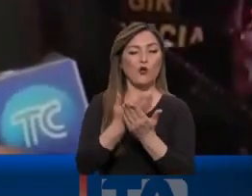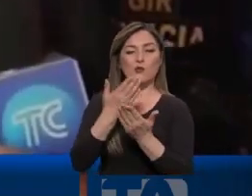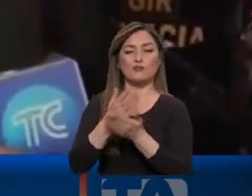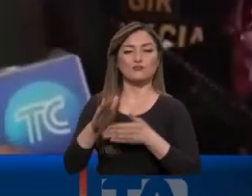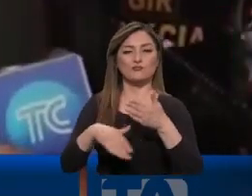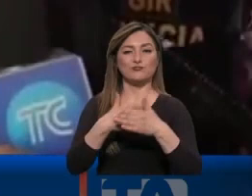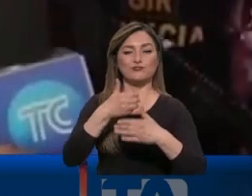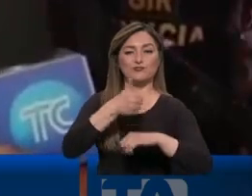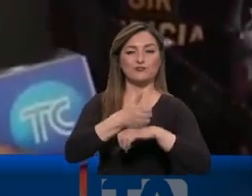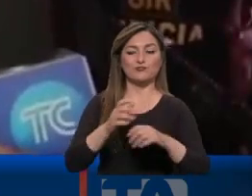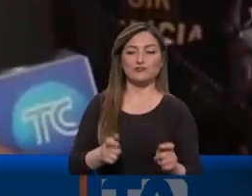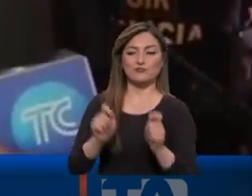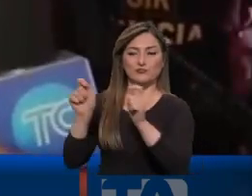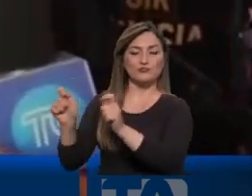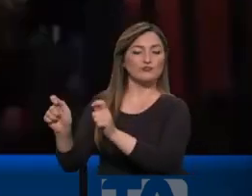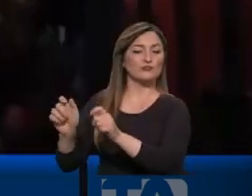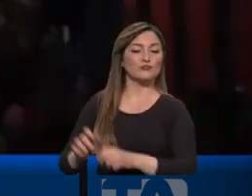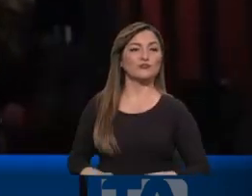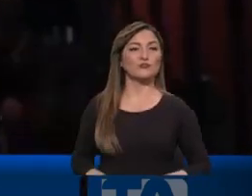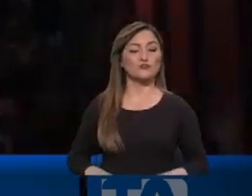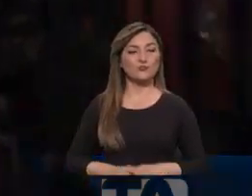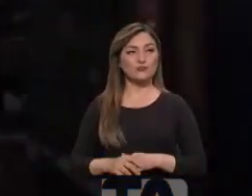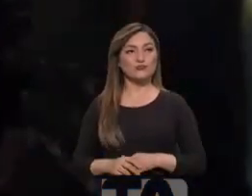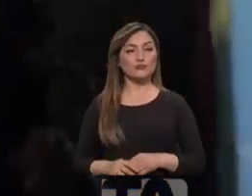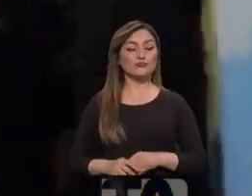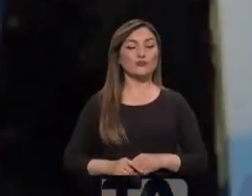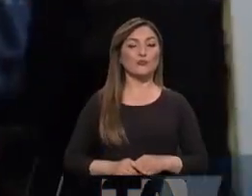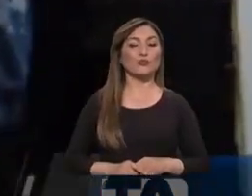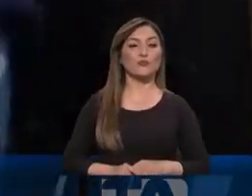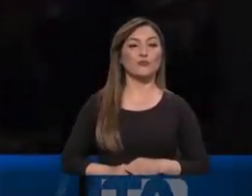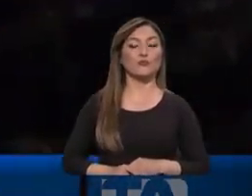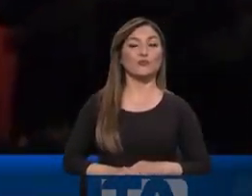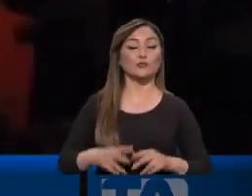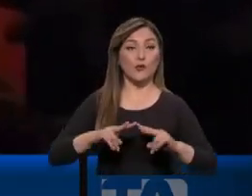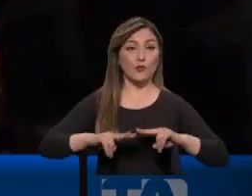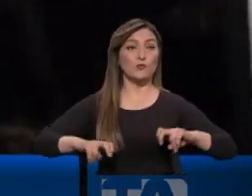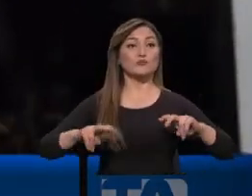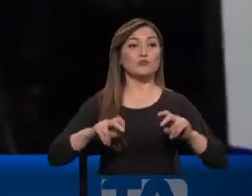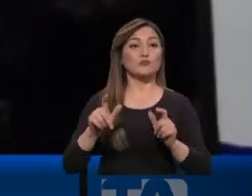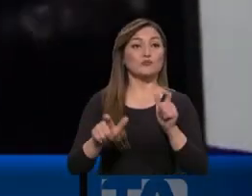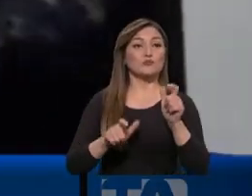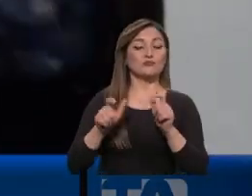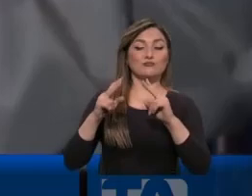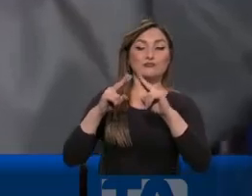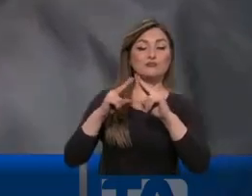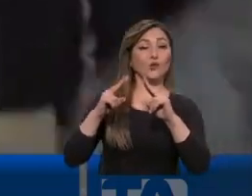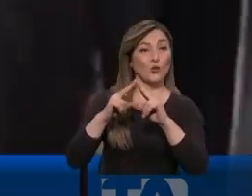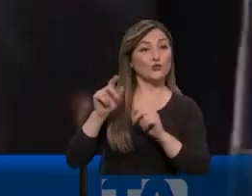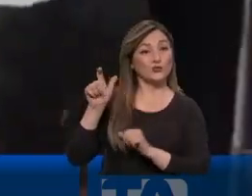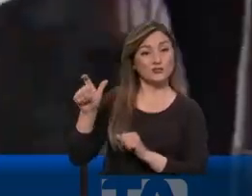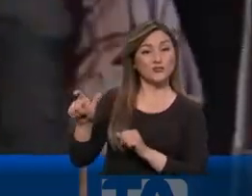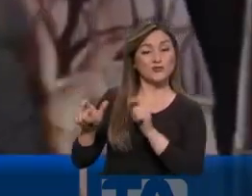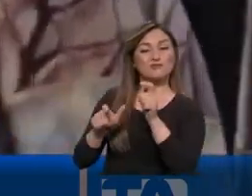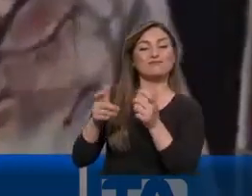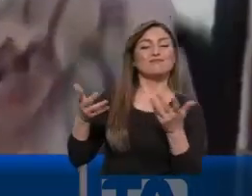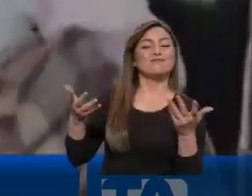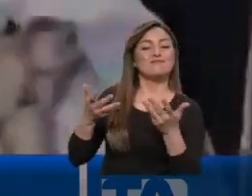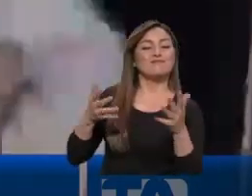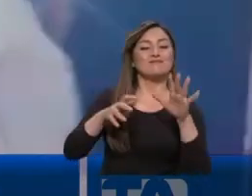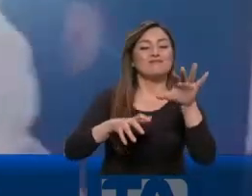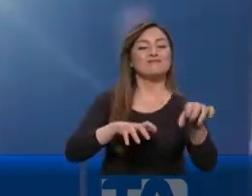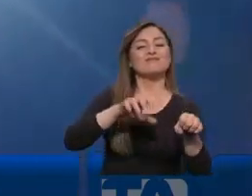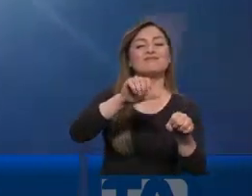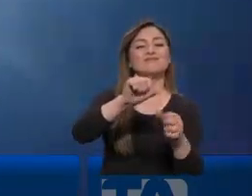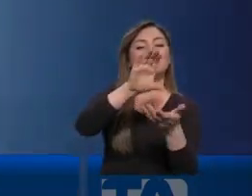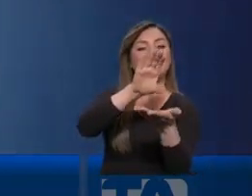poner a órdenes de las autoridades competentes. Según las investigaciones, los conocidos también como pasadores captaban a personas principalmente